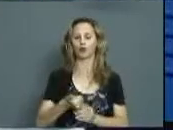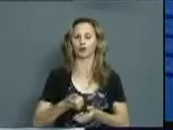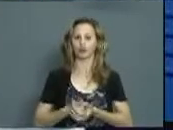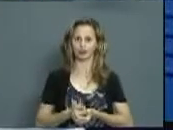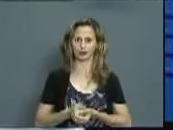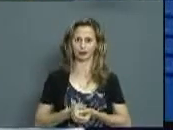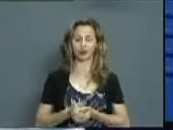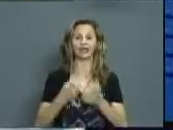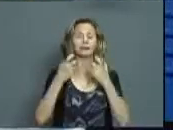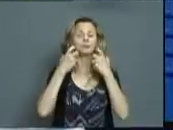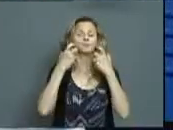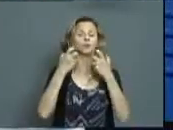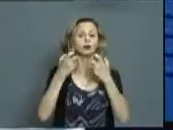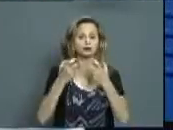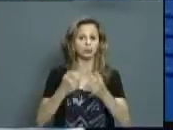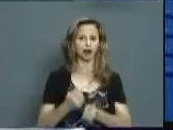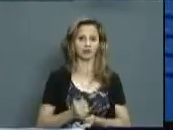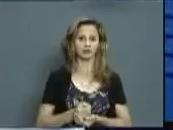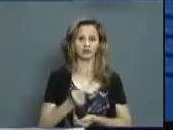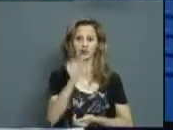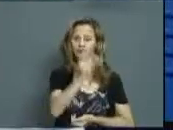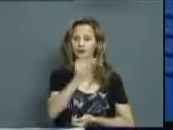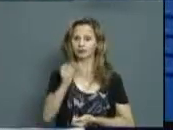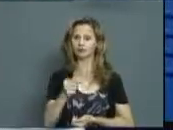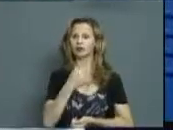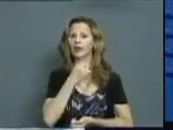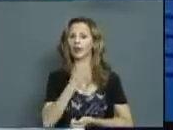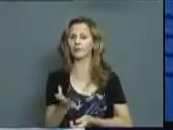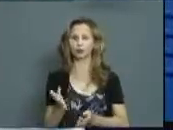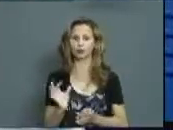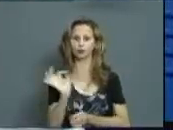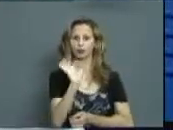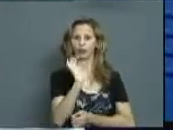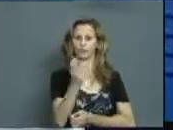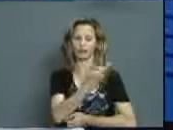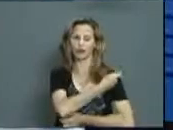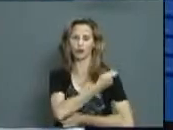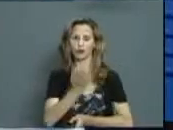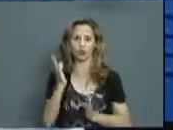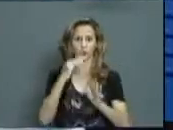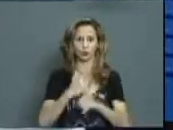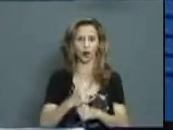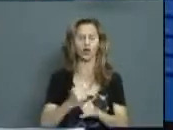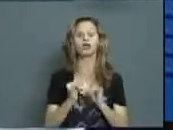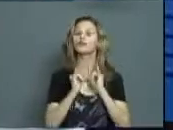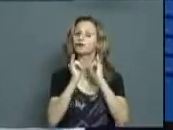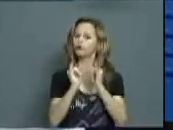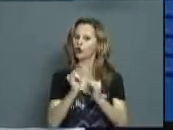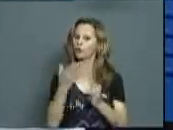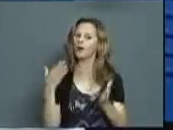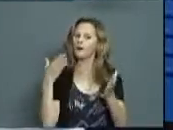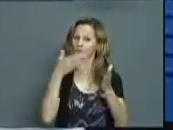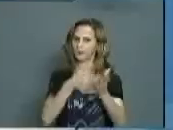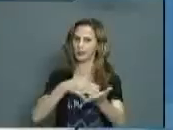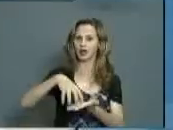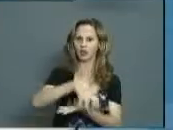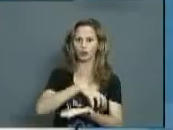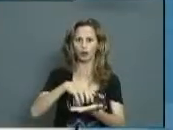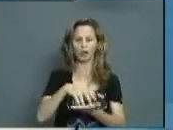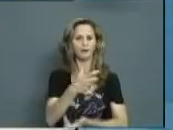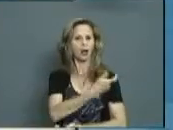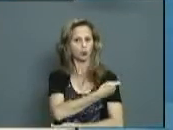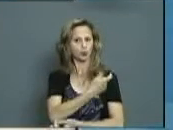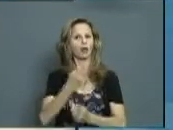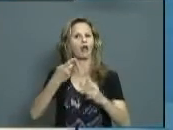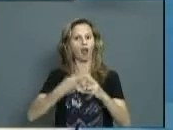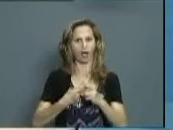Es indispensable que las personas que no se han vacunado, que se informen y que se presenten a los vacunatorios, porque las vacunas están